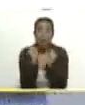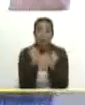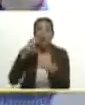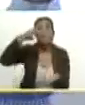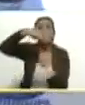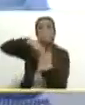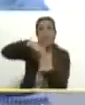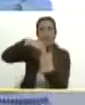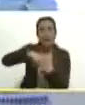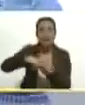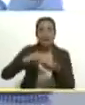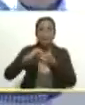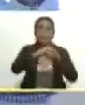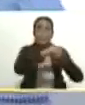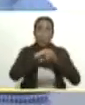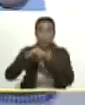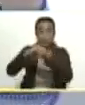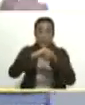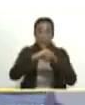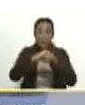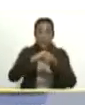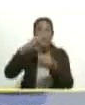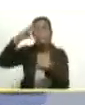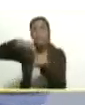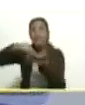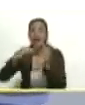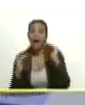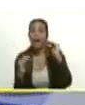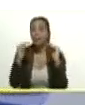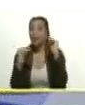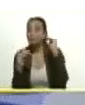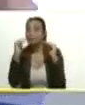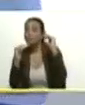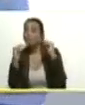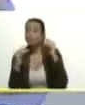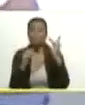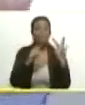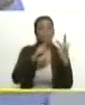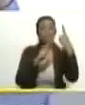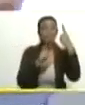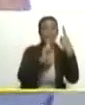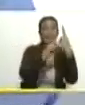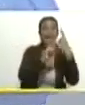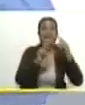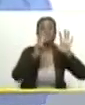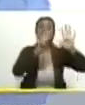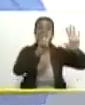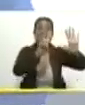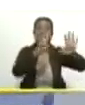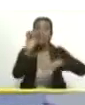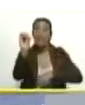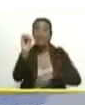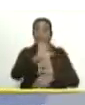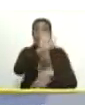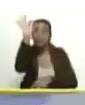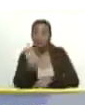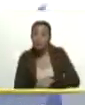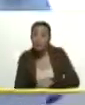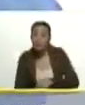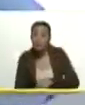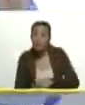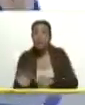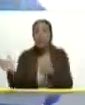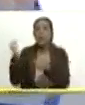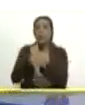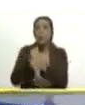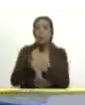Miranda. Trujillo y Mérida empatado ahí y Miranda en el tercer lugar. El 70% de esas muestras se